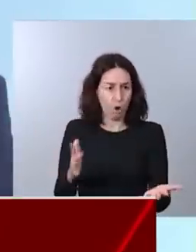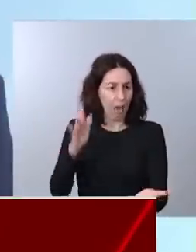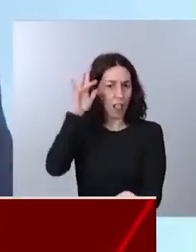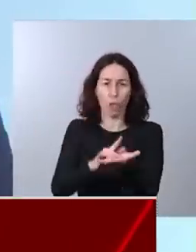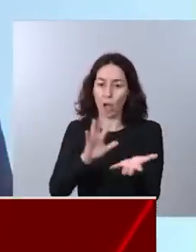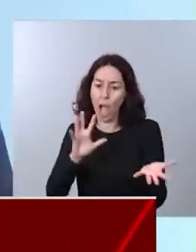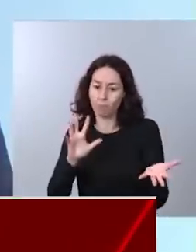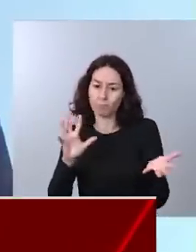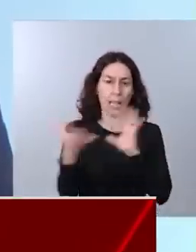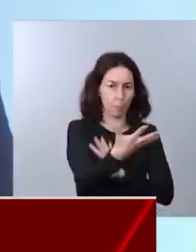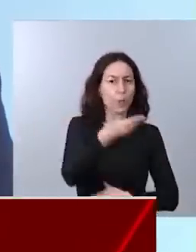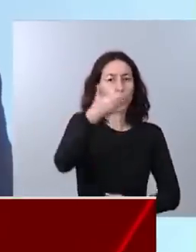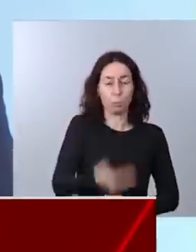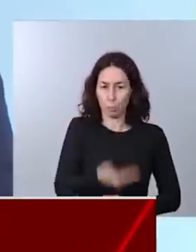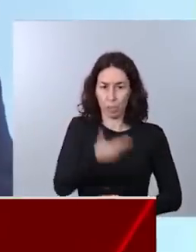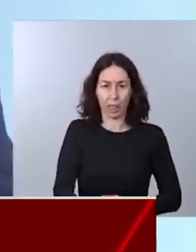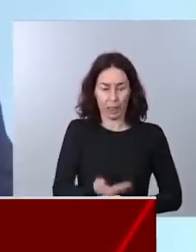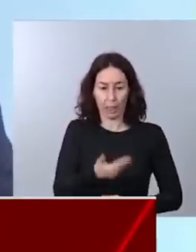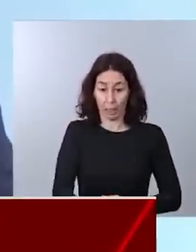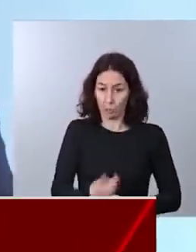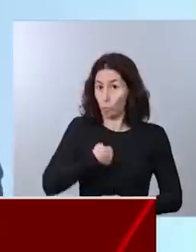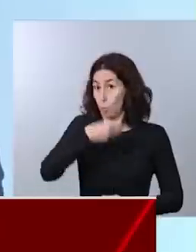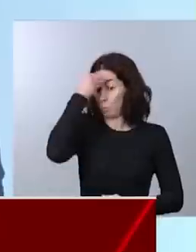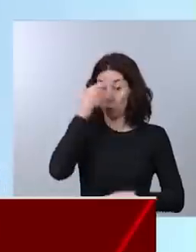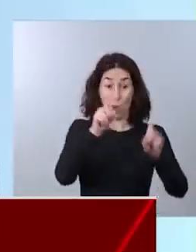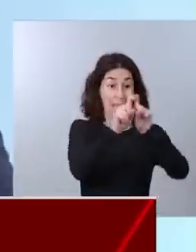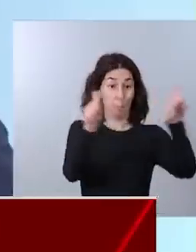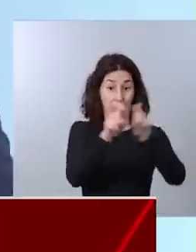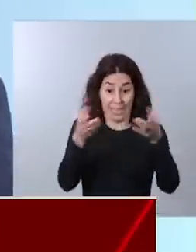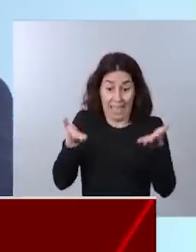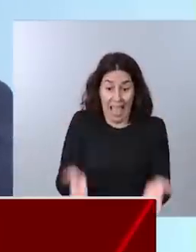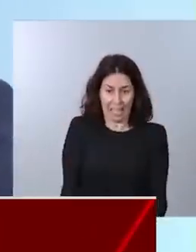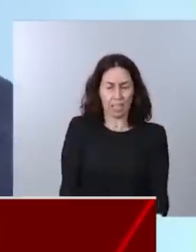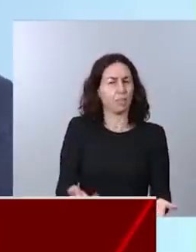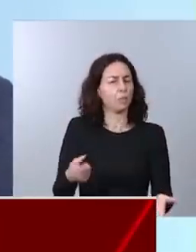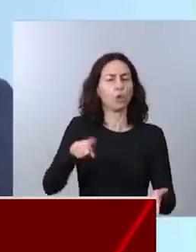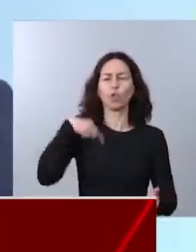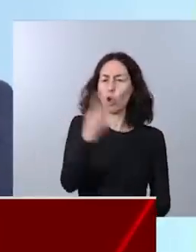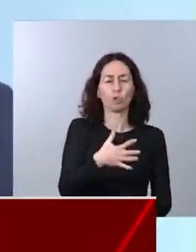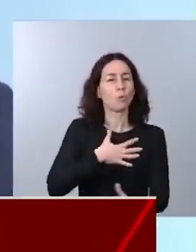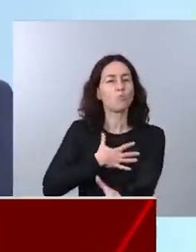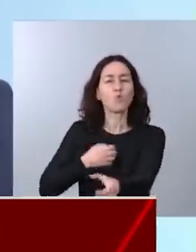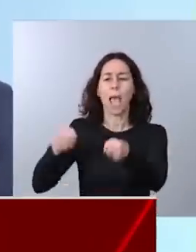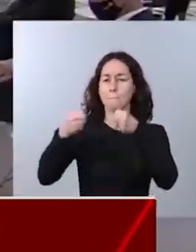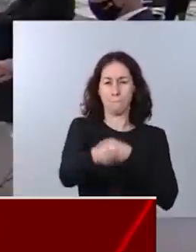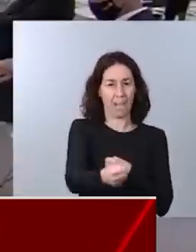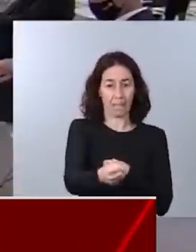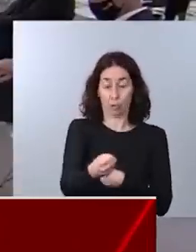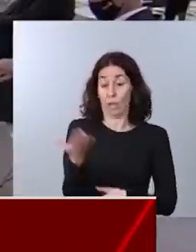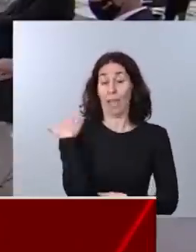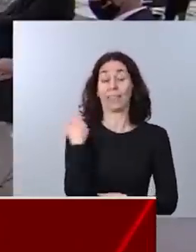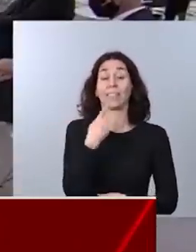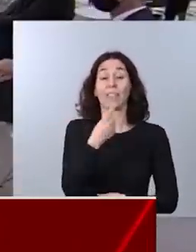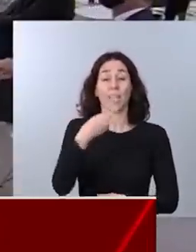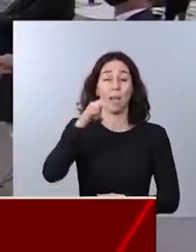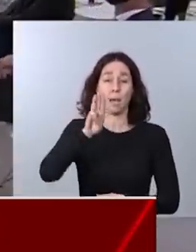elecciones, le iban a pedir todo. ¿Qué te va a pedir Bildu? Bueno, Bildu, avanzar hacia el separatismo, soltar etarras, acercar a todos los presos